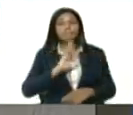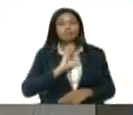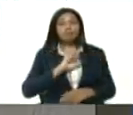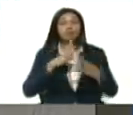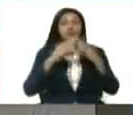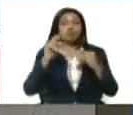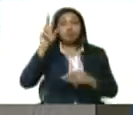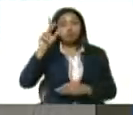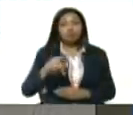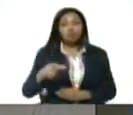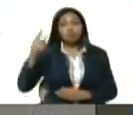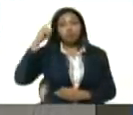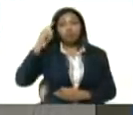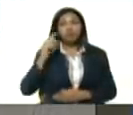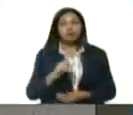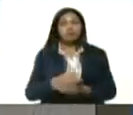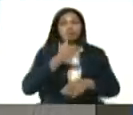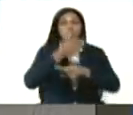todos los días se